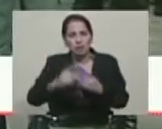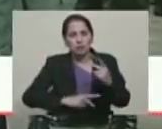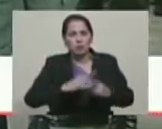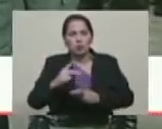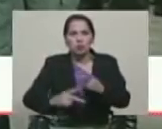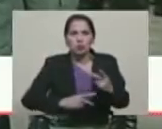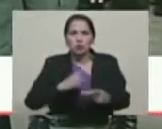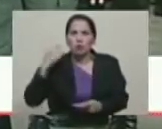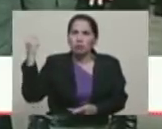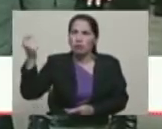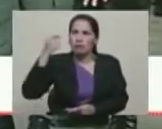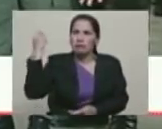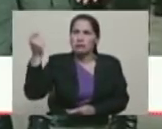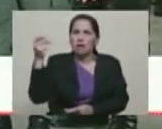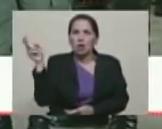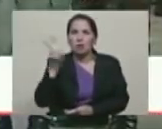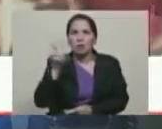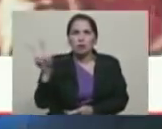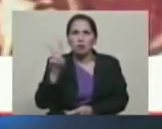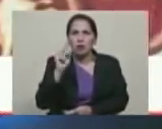del llano venezolano. Vamos.